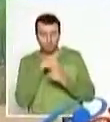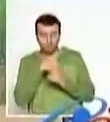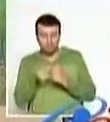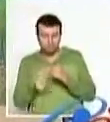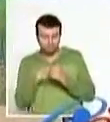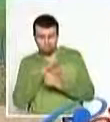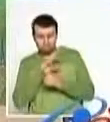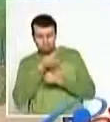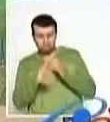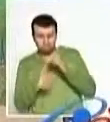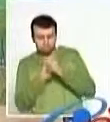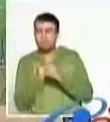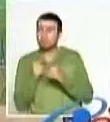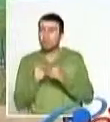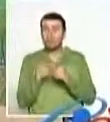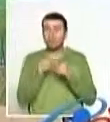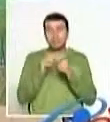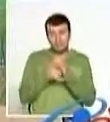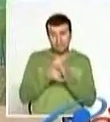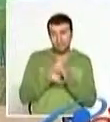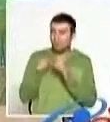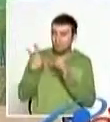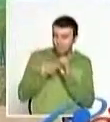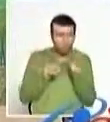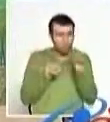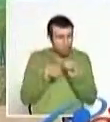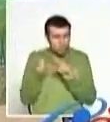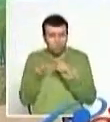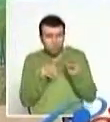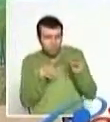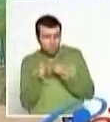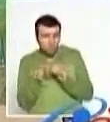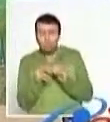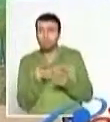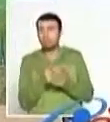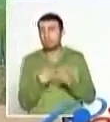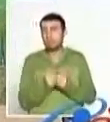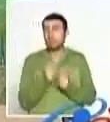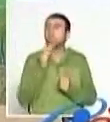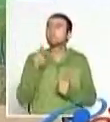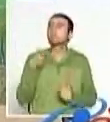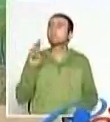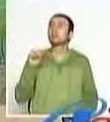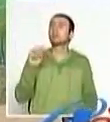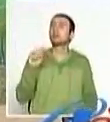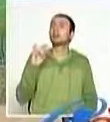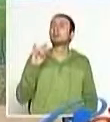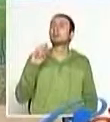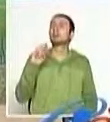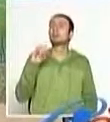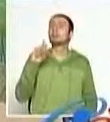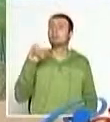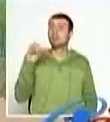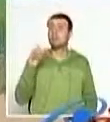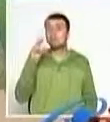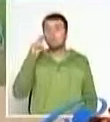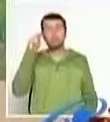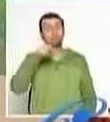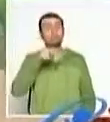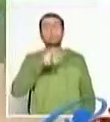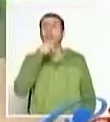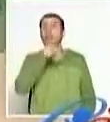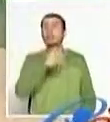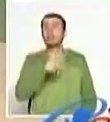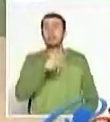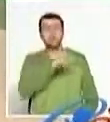ella, la célula se nutre de eso. Y entonces, si Mauricio me va haciendo una toma a la piscina, yo se los voy a hacer así bien práctico para